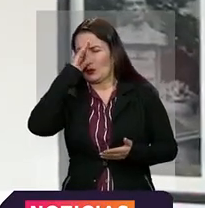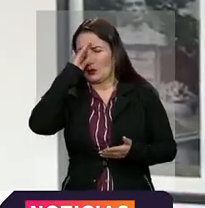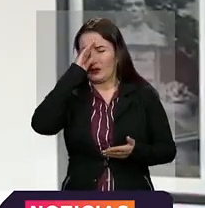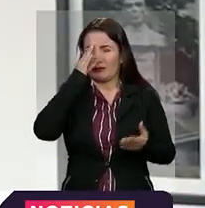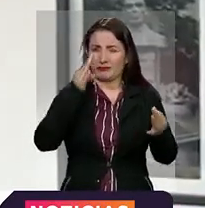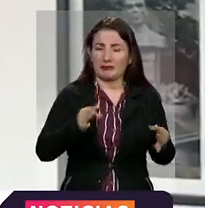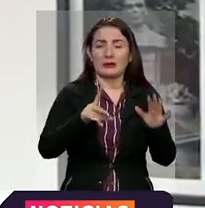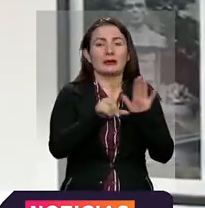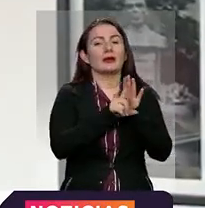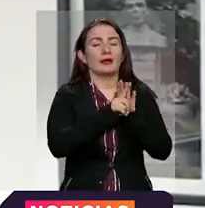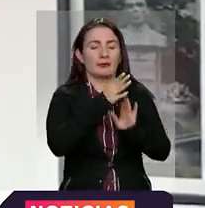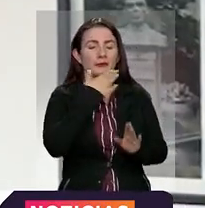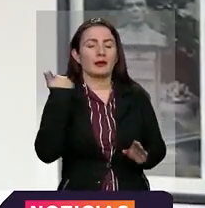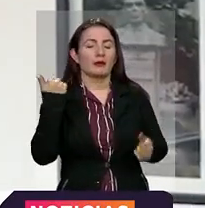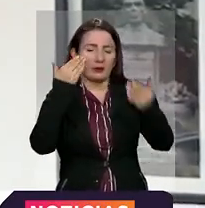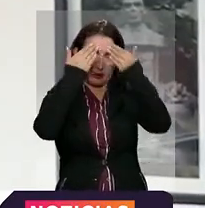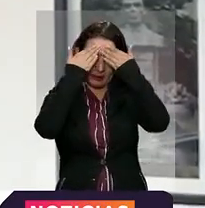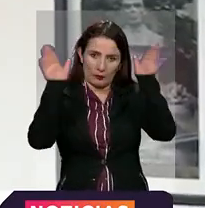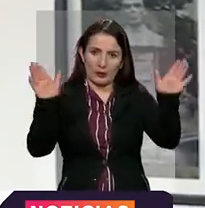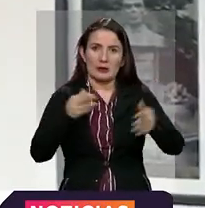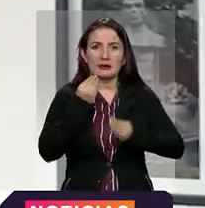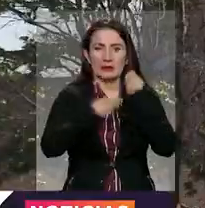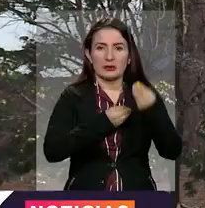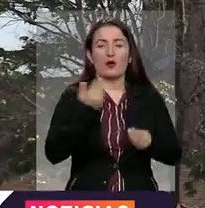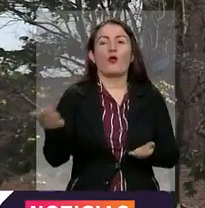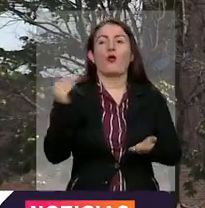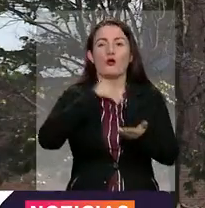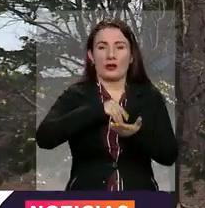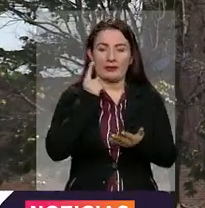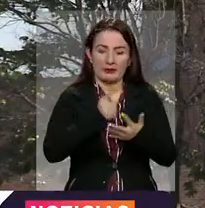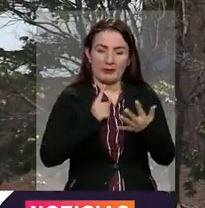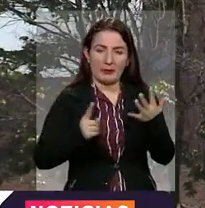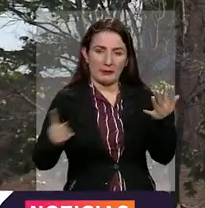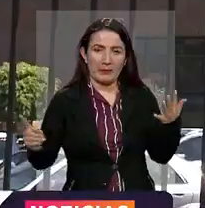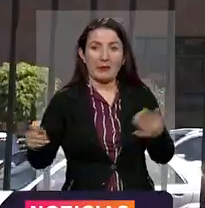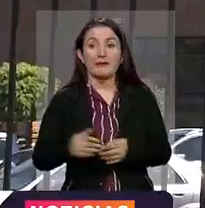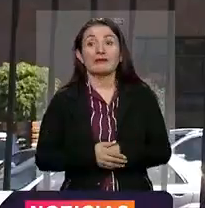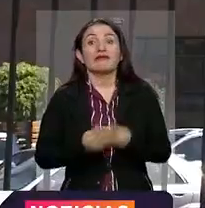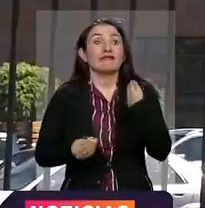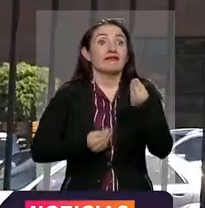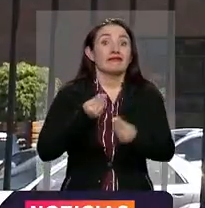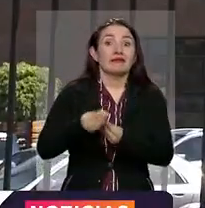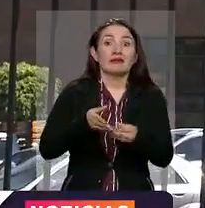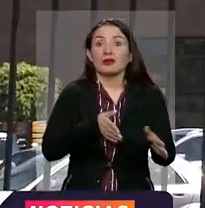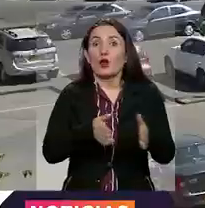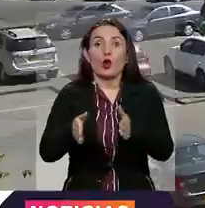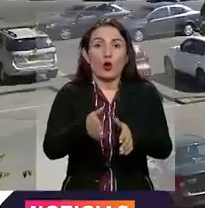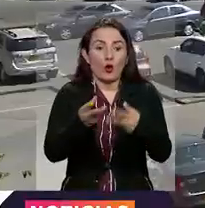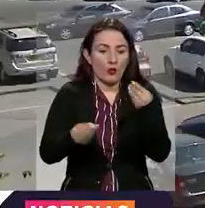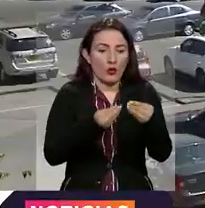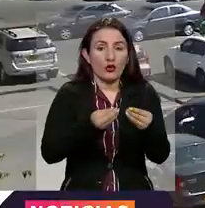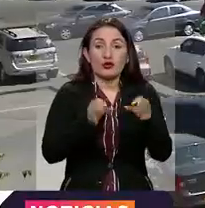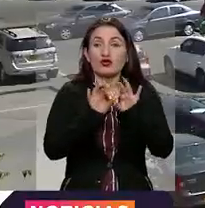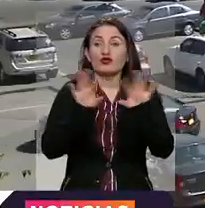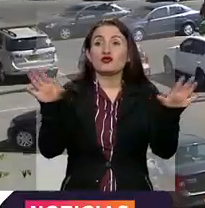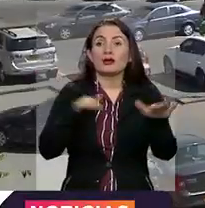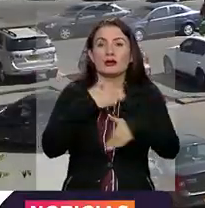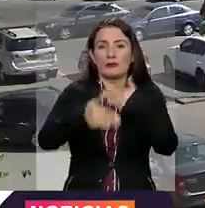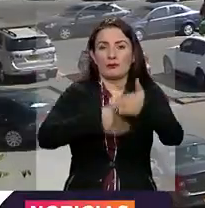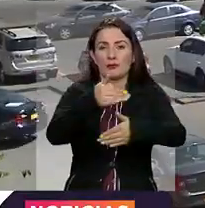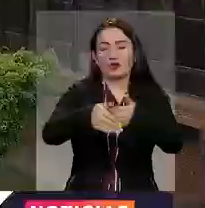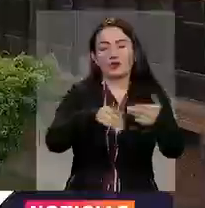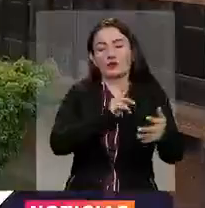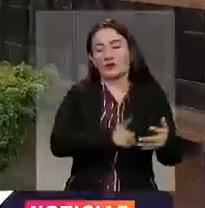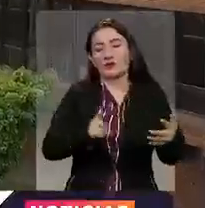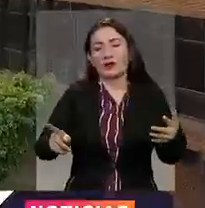legalidad, es lo mejor para la democracia hacer este reconteo. Hoy se deberá definir el camino a seguir para determinar la suerte del proceso de